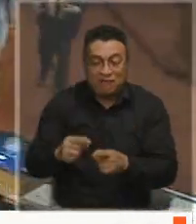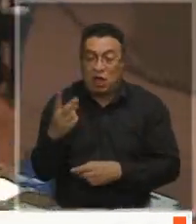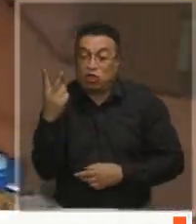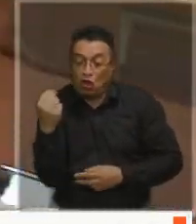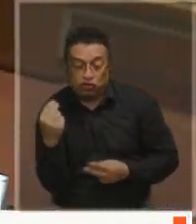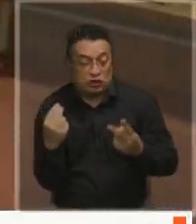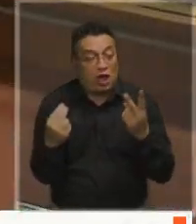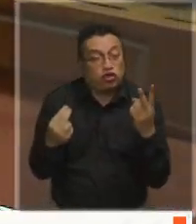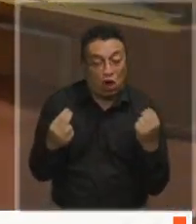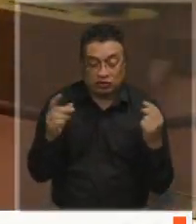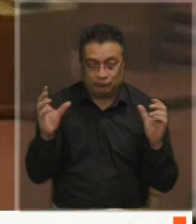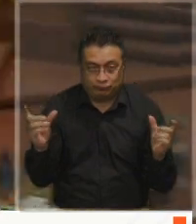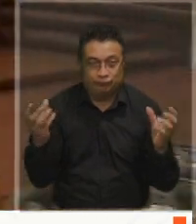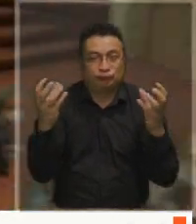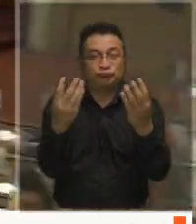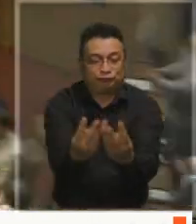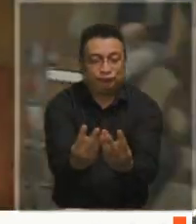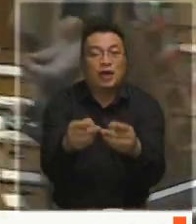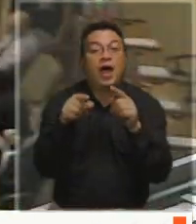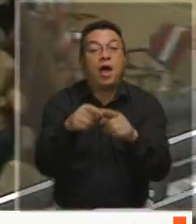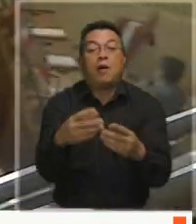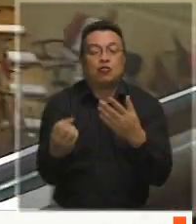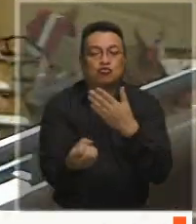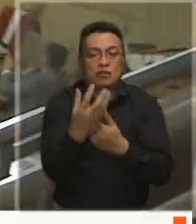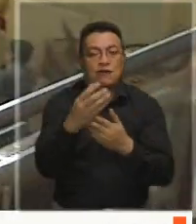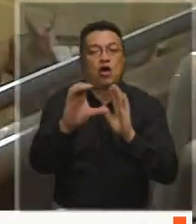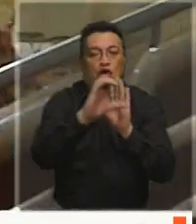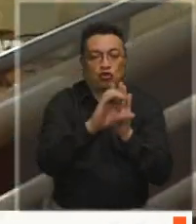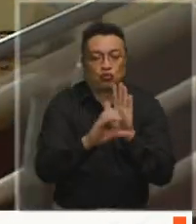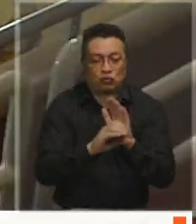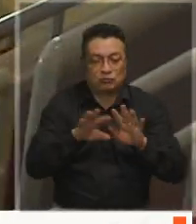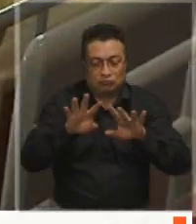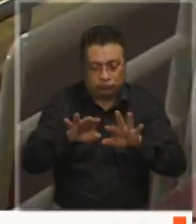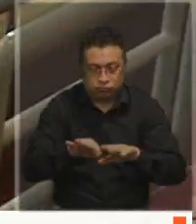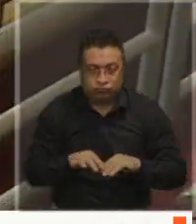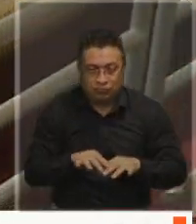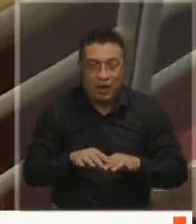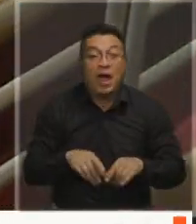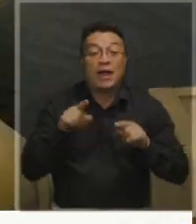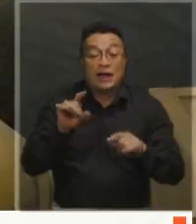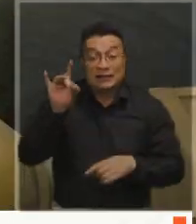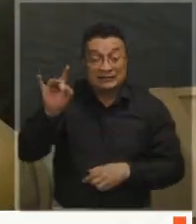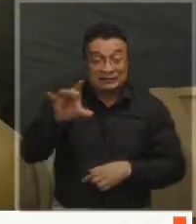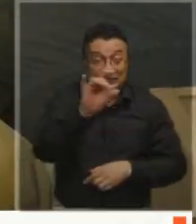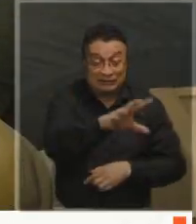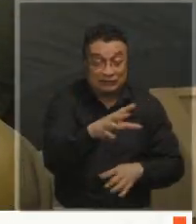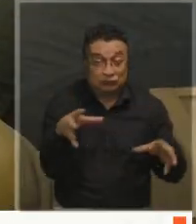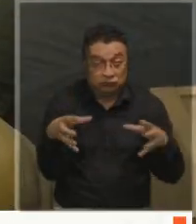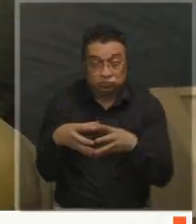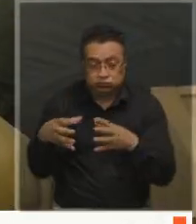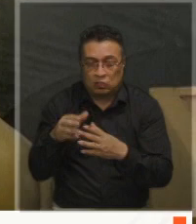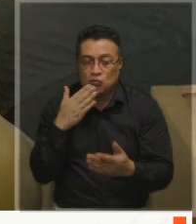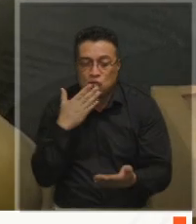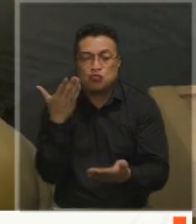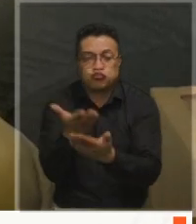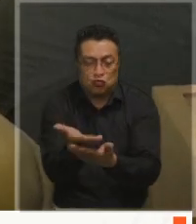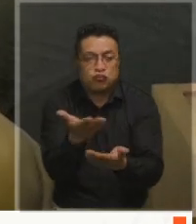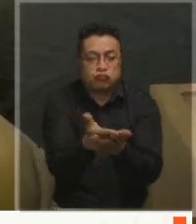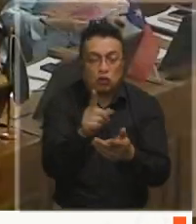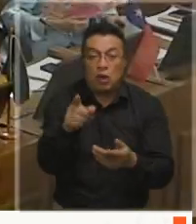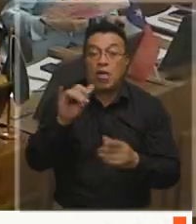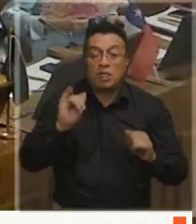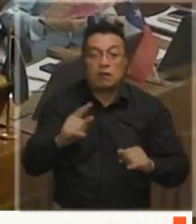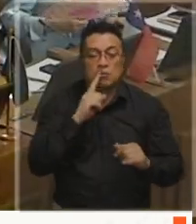a dos integrantes de la comisión experta para el nuevo proceso Constituyente cada bancada presentó sus cartas cada una debía tener el